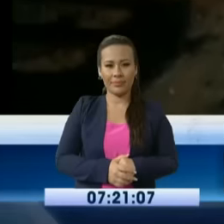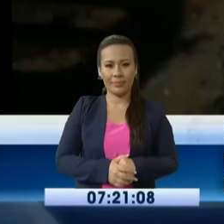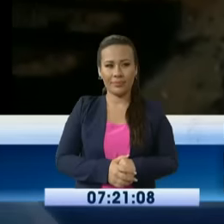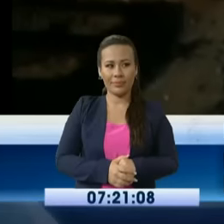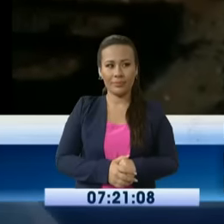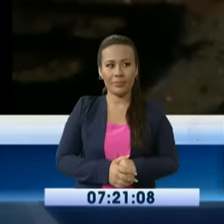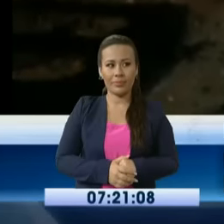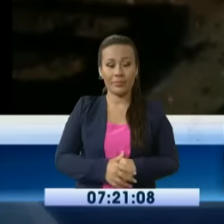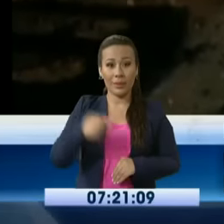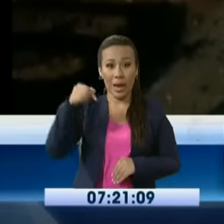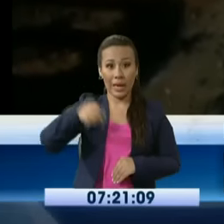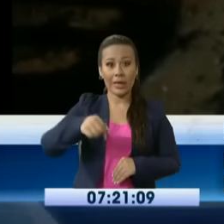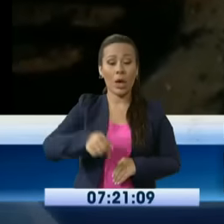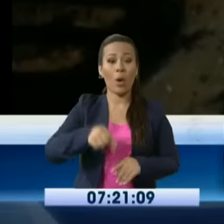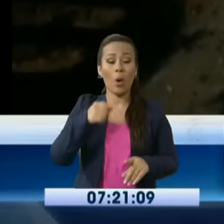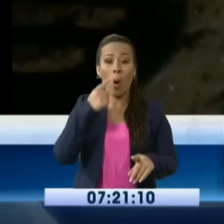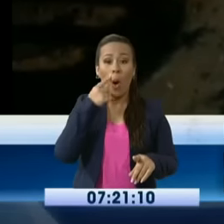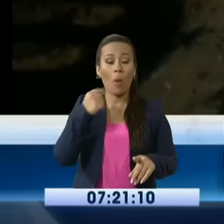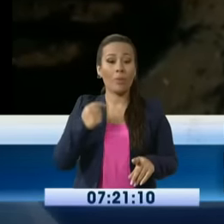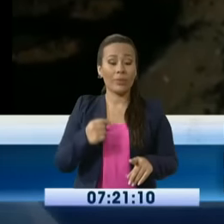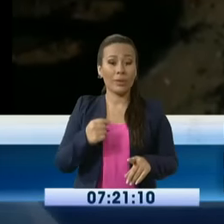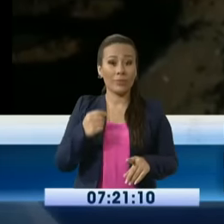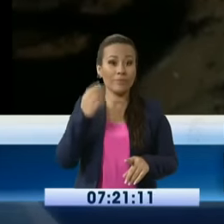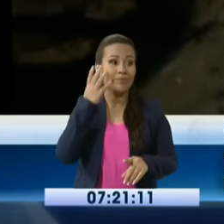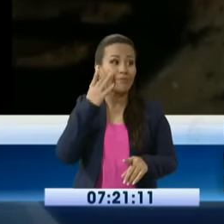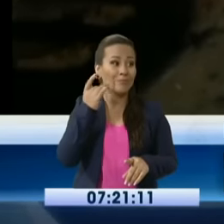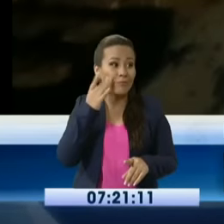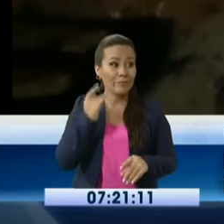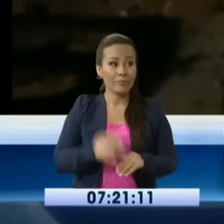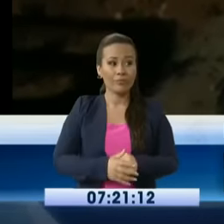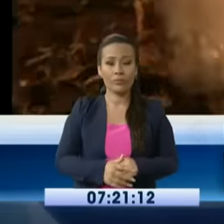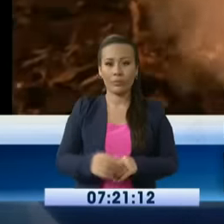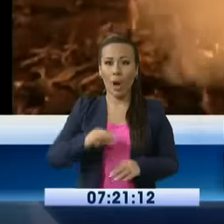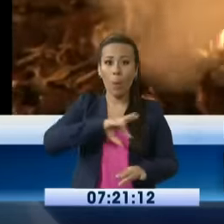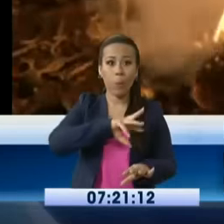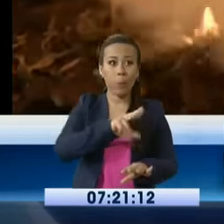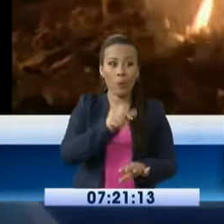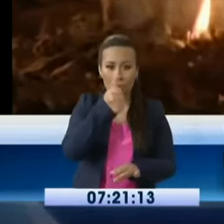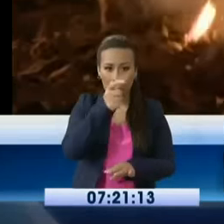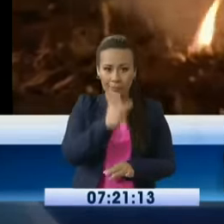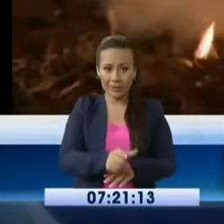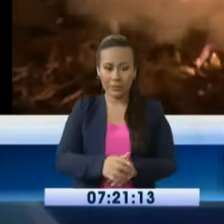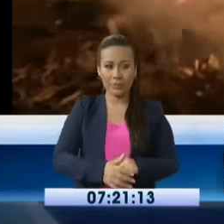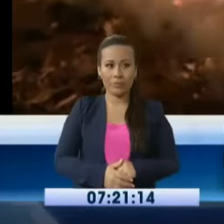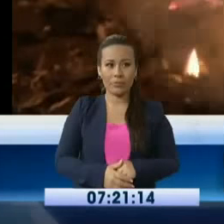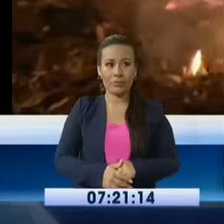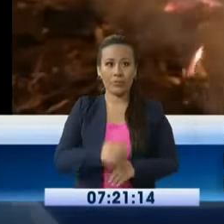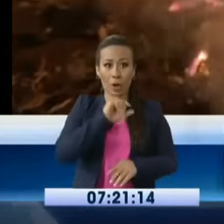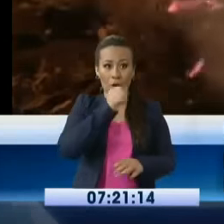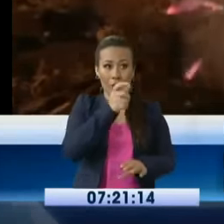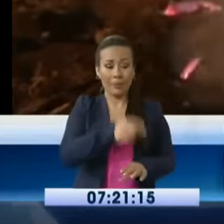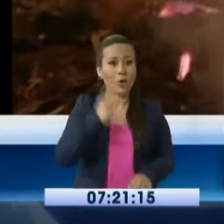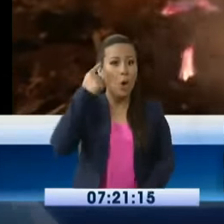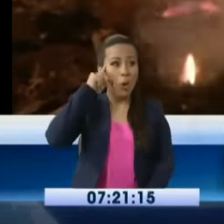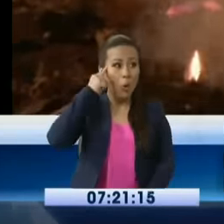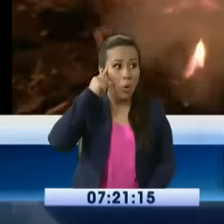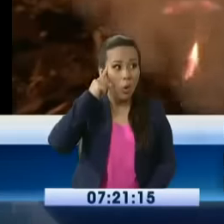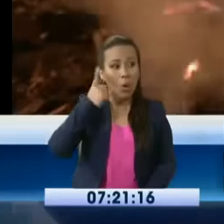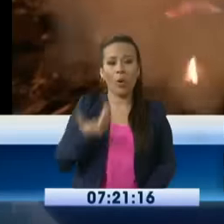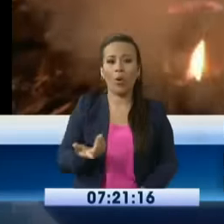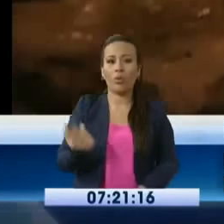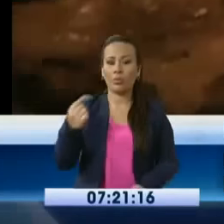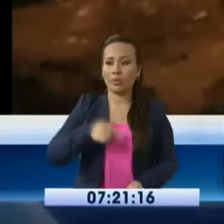Aquí había un man, un negro. Yeah. El negro parece que le robó un man, pero bien, bien traficante, bien loco. Y por aquí